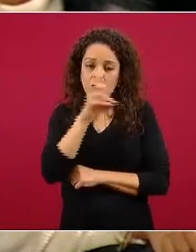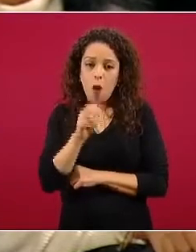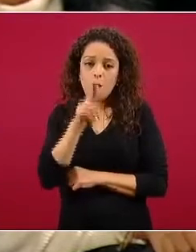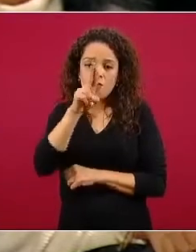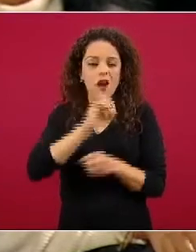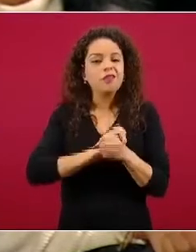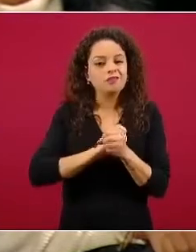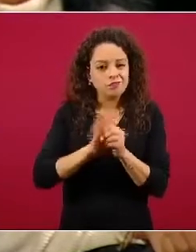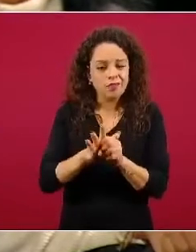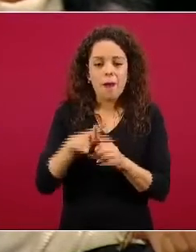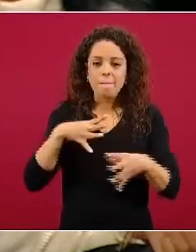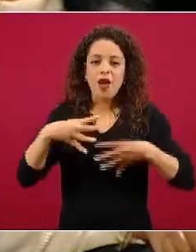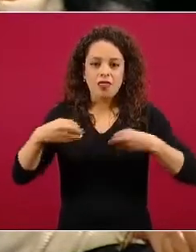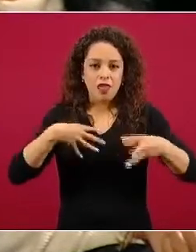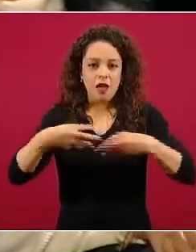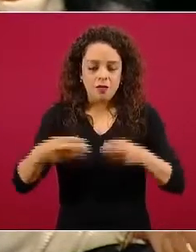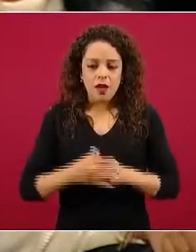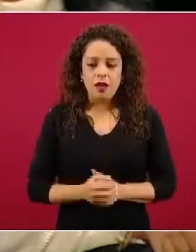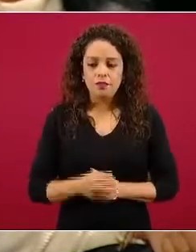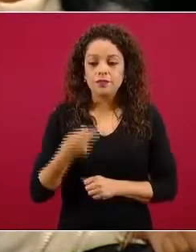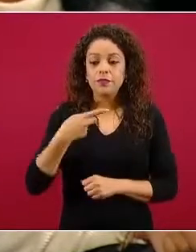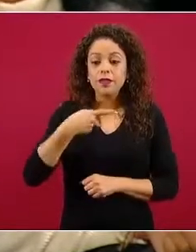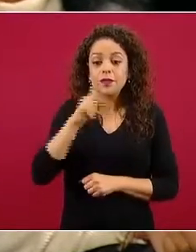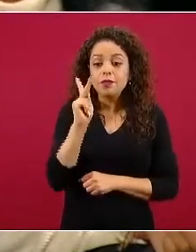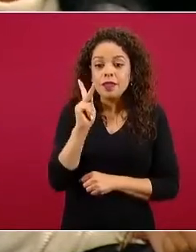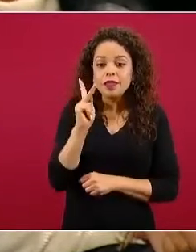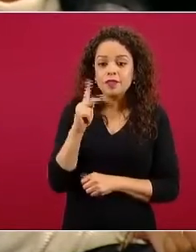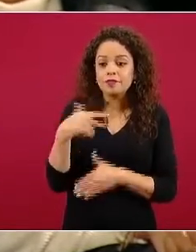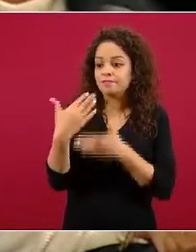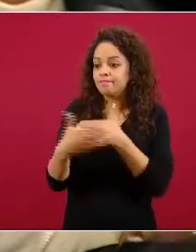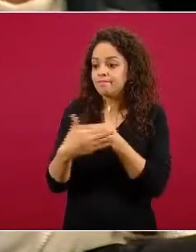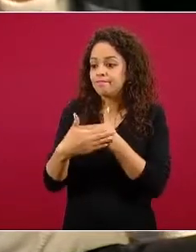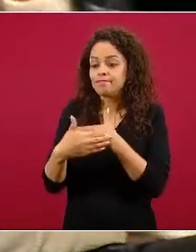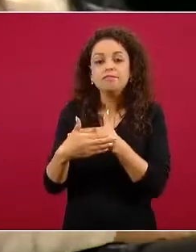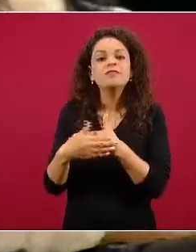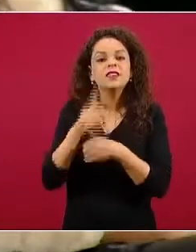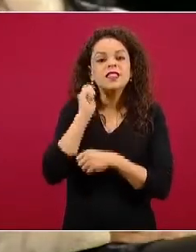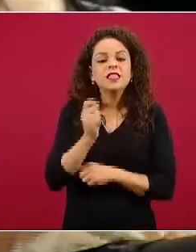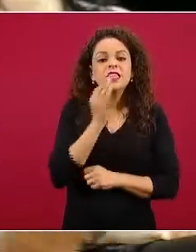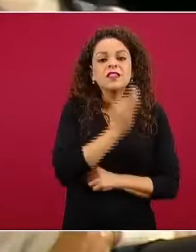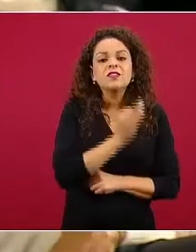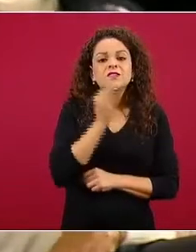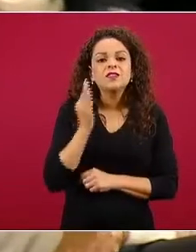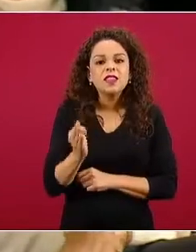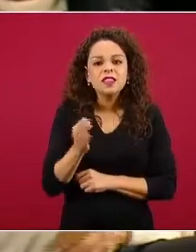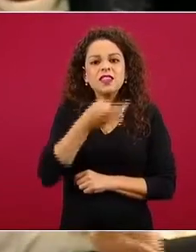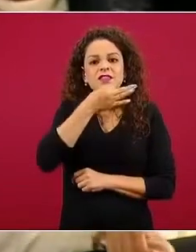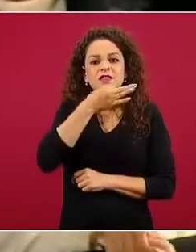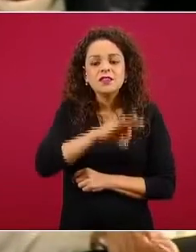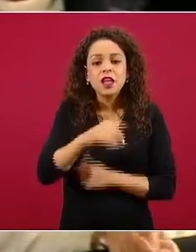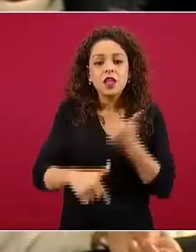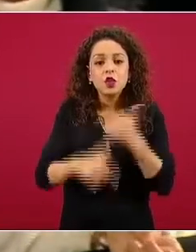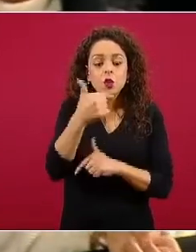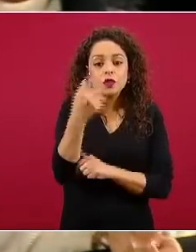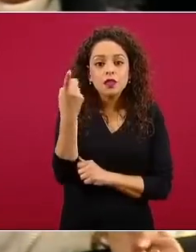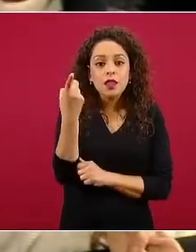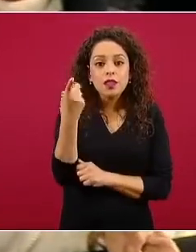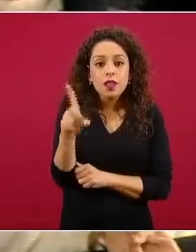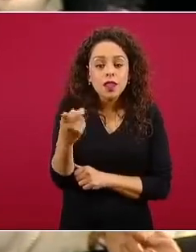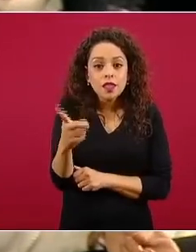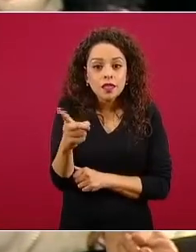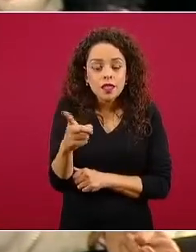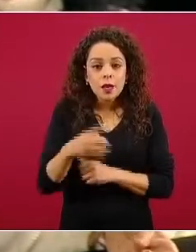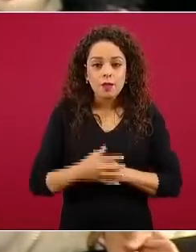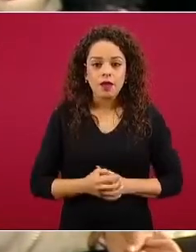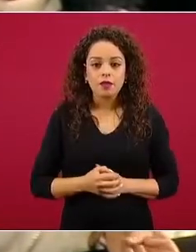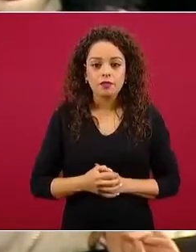hay una situación. Vienen los festejos del 12 de diciembre. Se había quedado en el entendido que probablemente